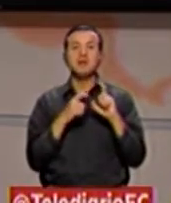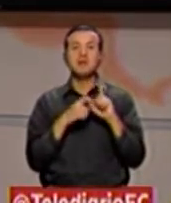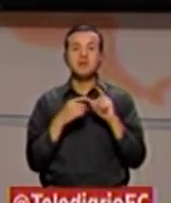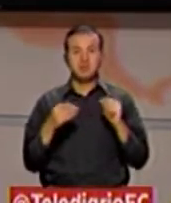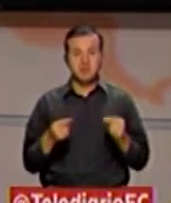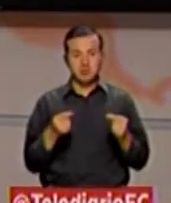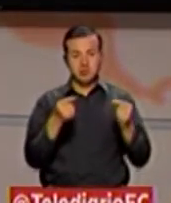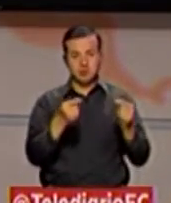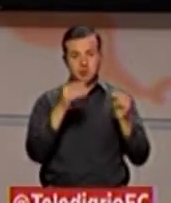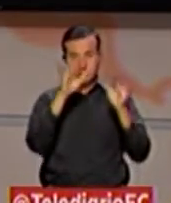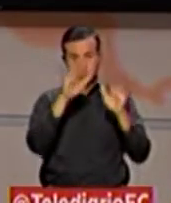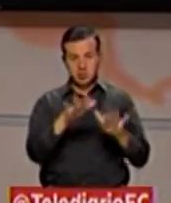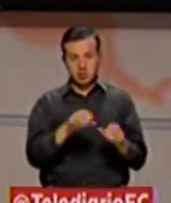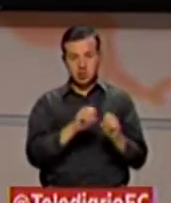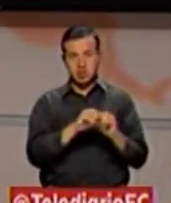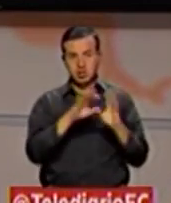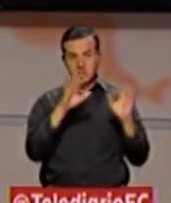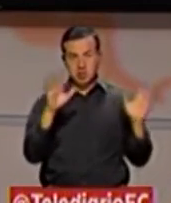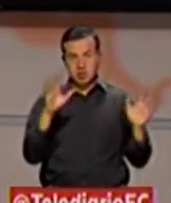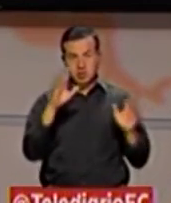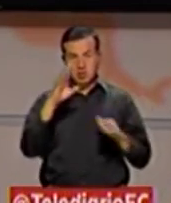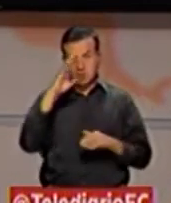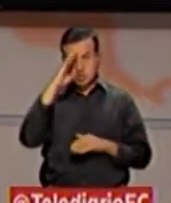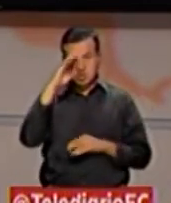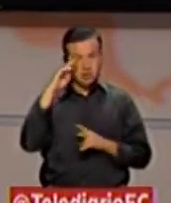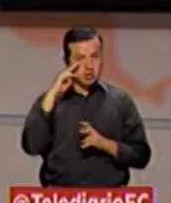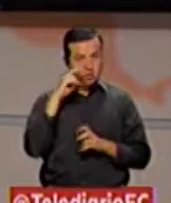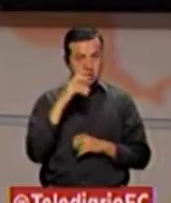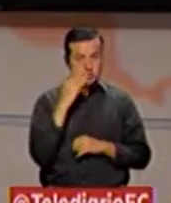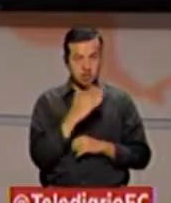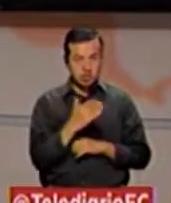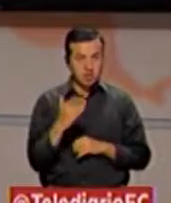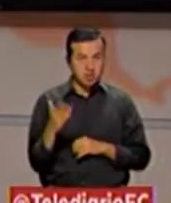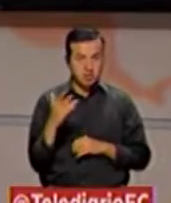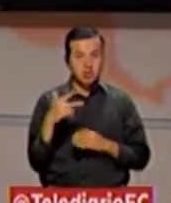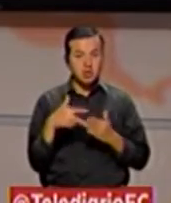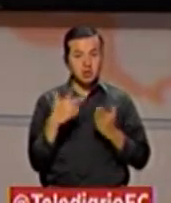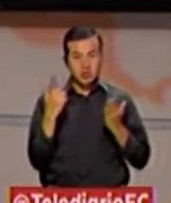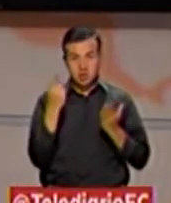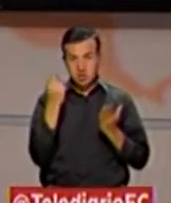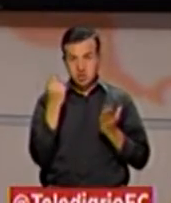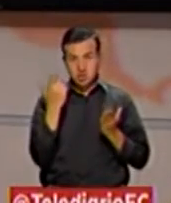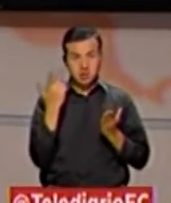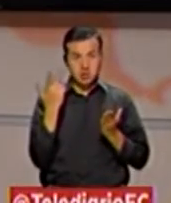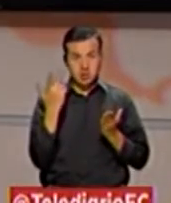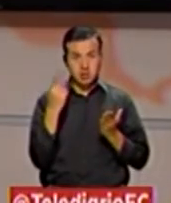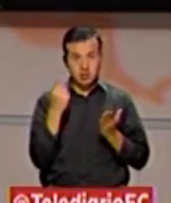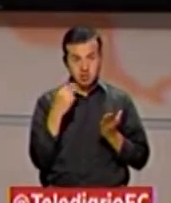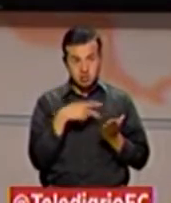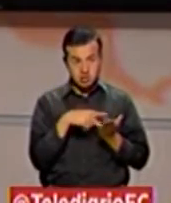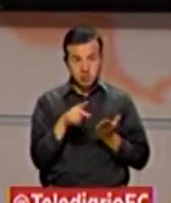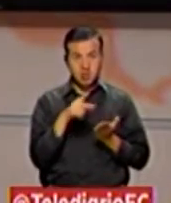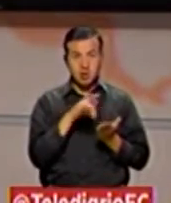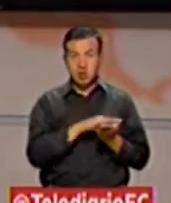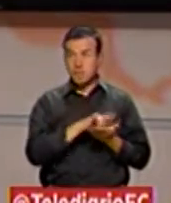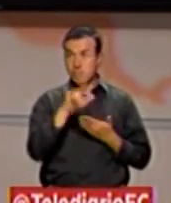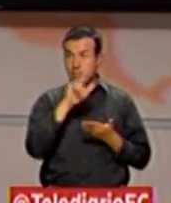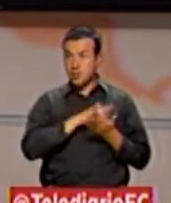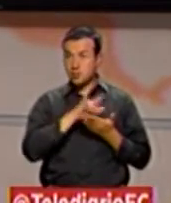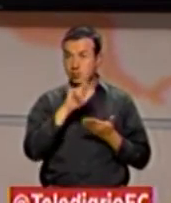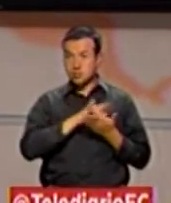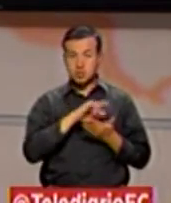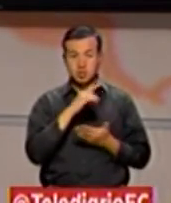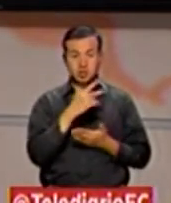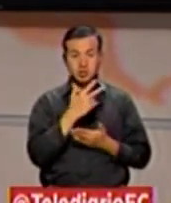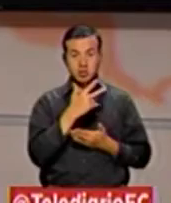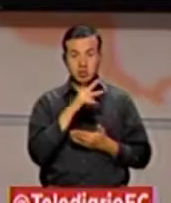a la Secretaría General de Inteligencia, con los cuales se financiaban no solamente los pasajes del señor